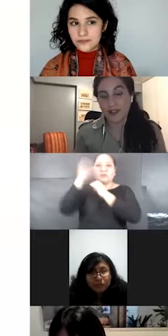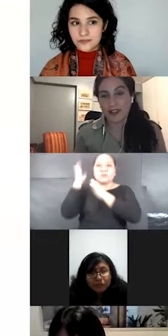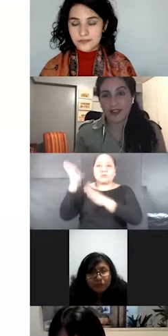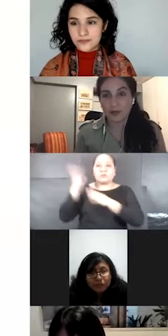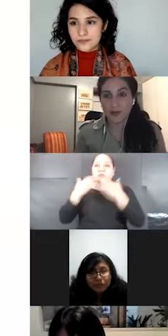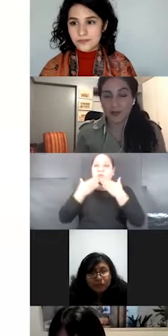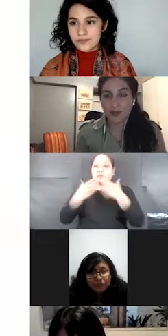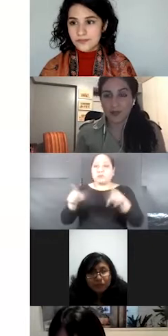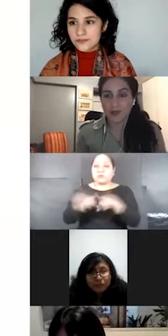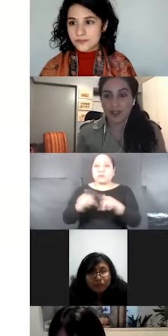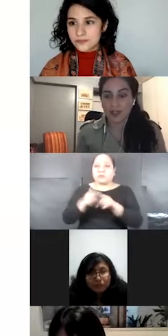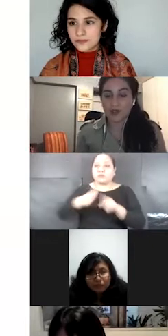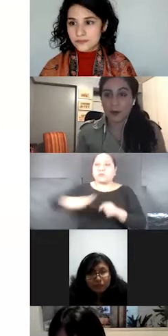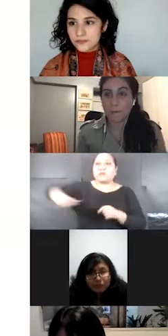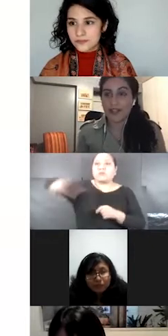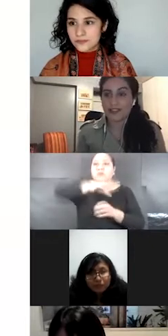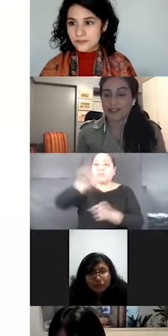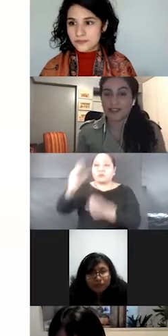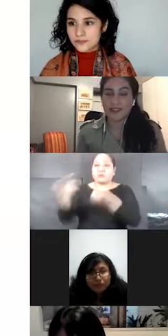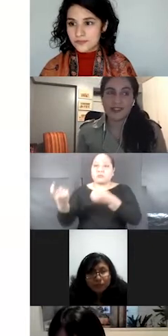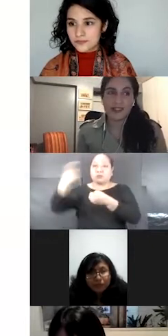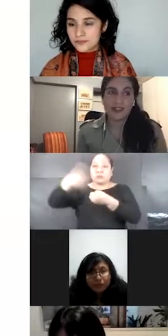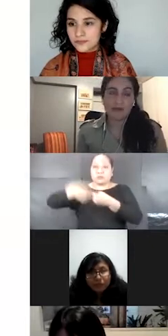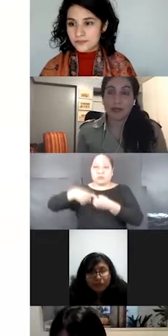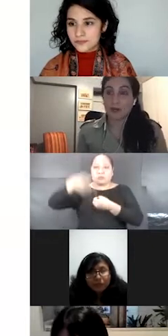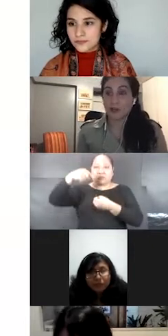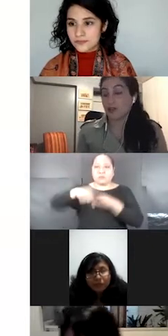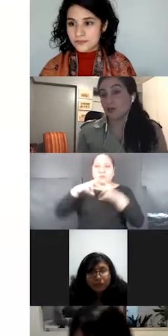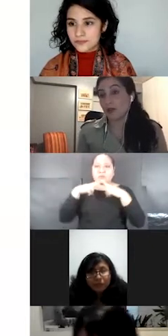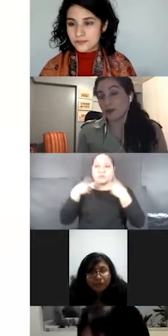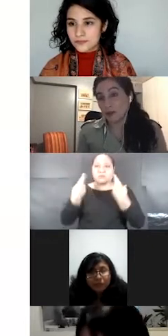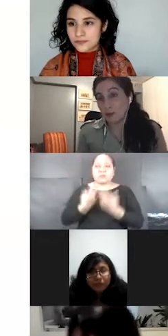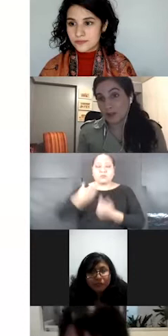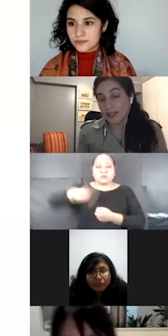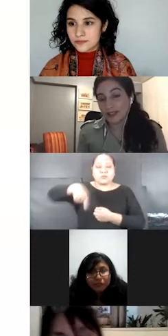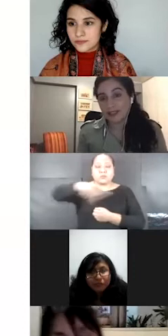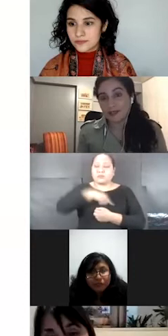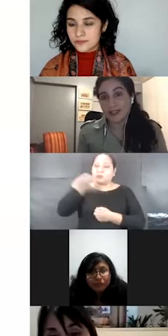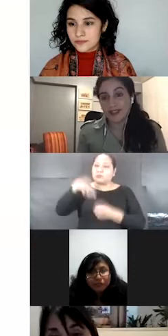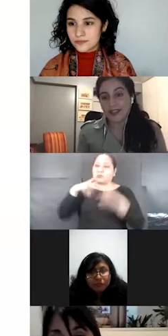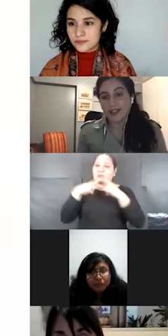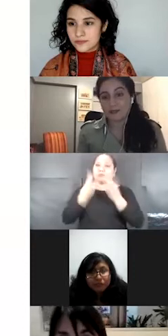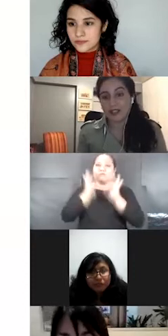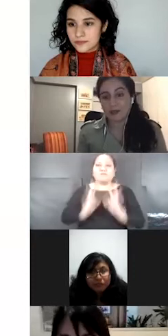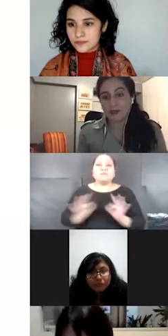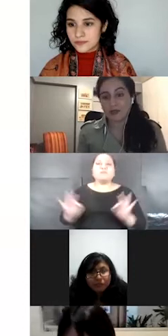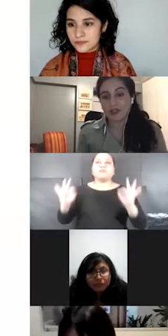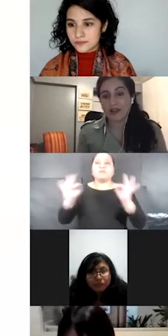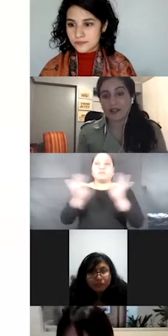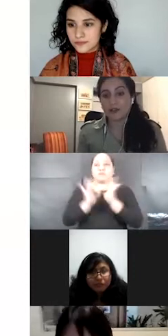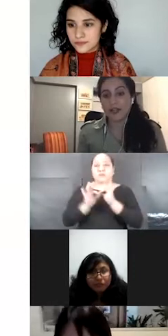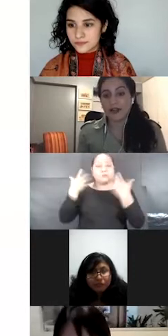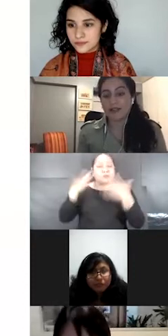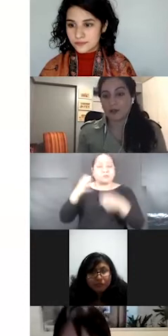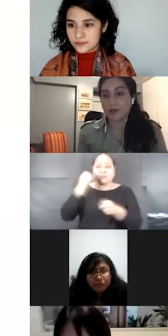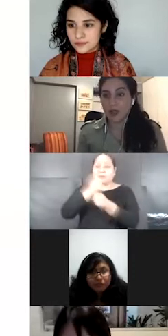supuesto, a todos ustedes que nos acompañan. Para nosotros es un evento muy importante. En realidad venimos